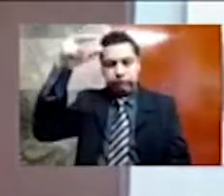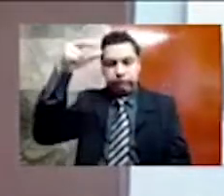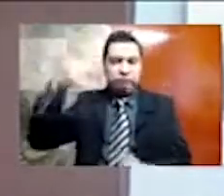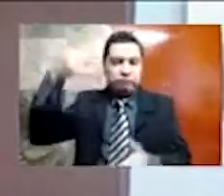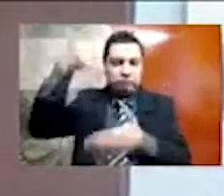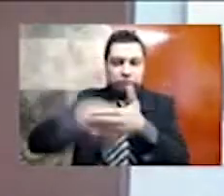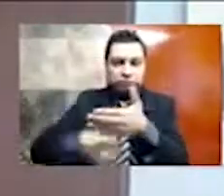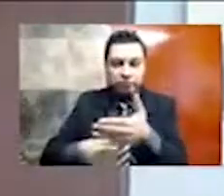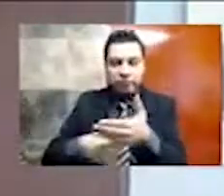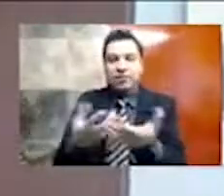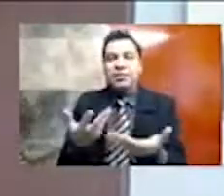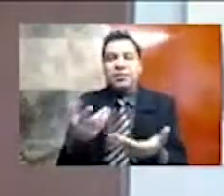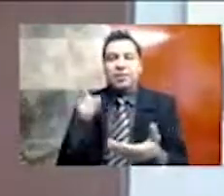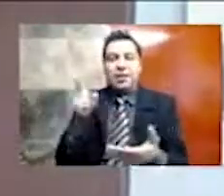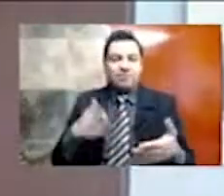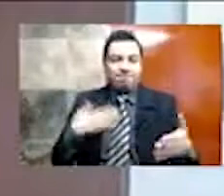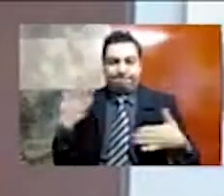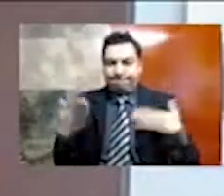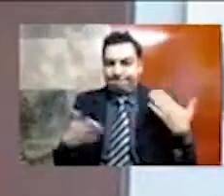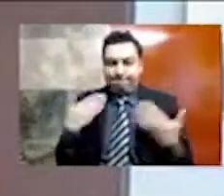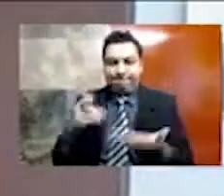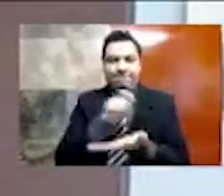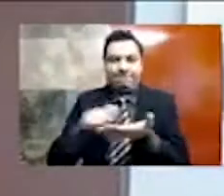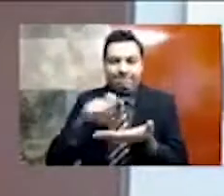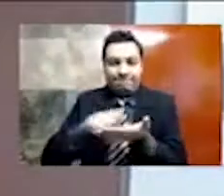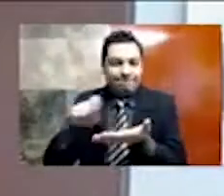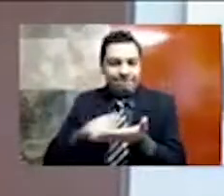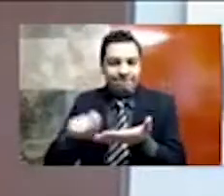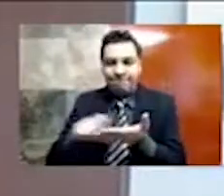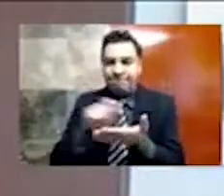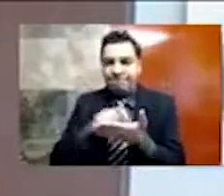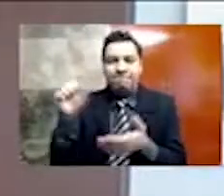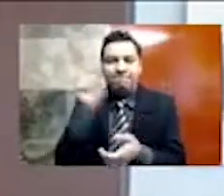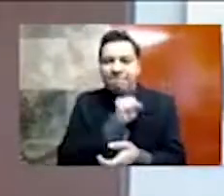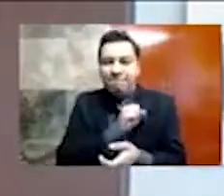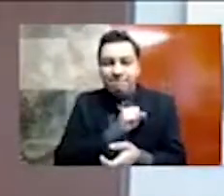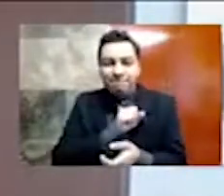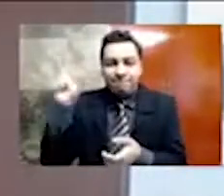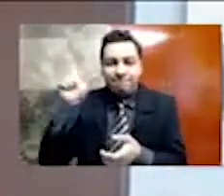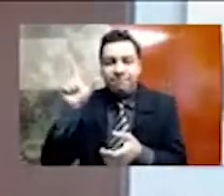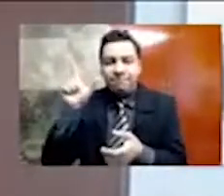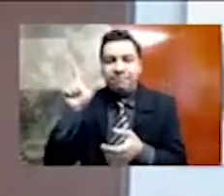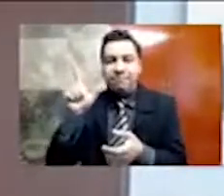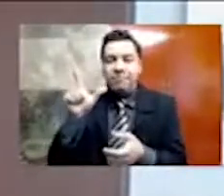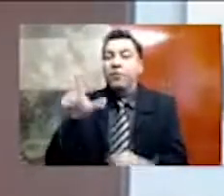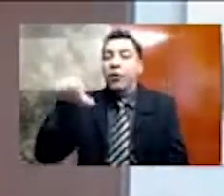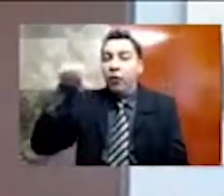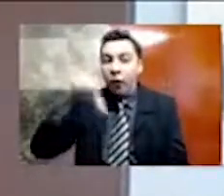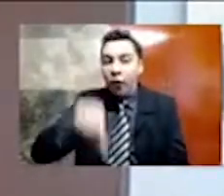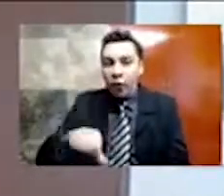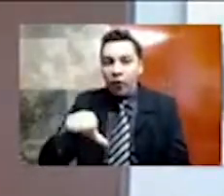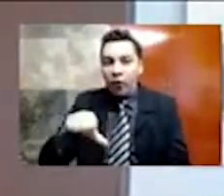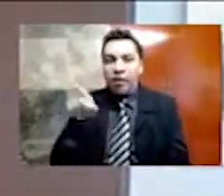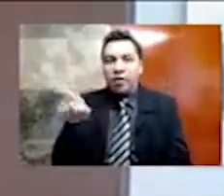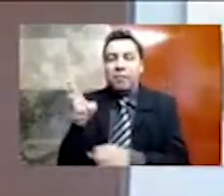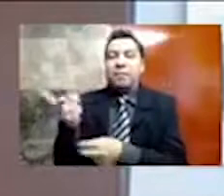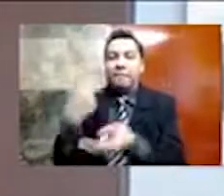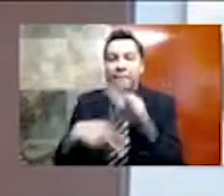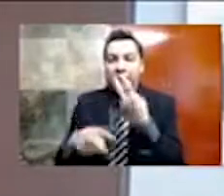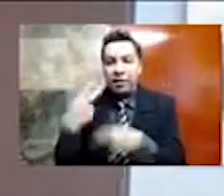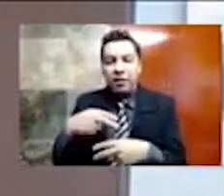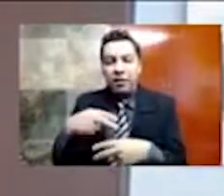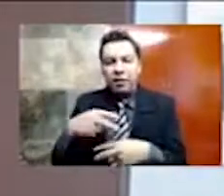ameno, muy divertido. Creo que vamos a tener una sesión fantástica. Y bueno, pues todos sabemos que cuando los españoles llegaron al